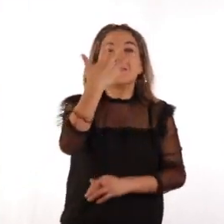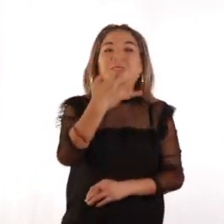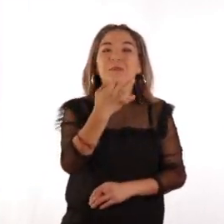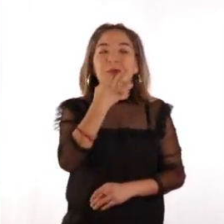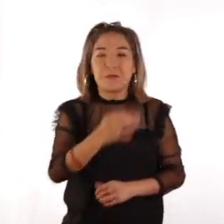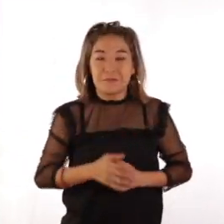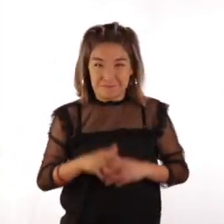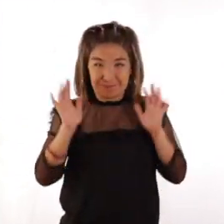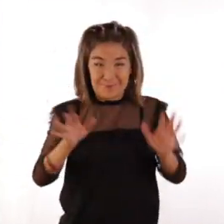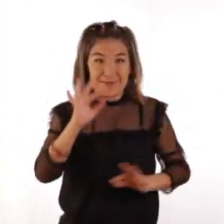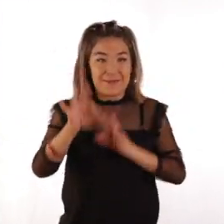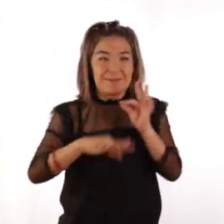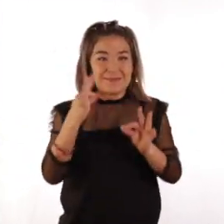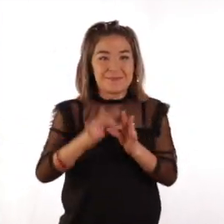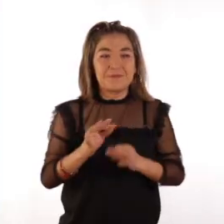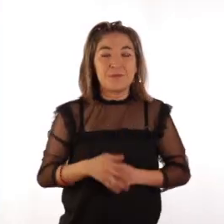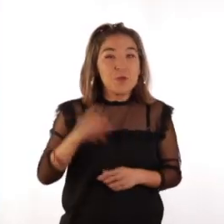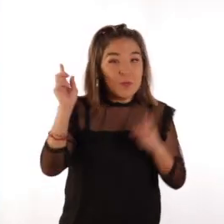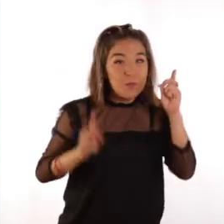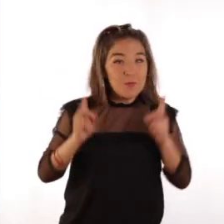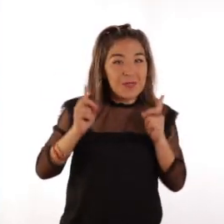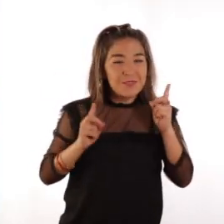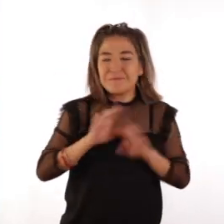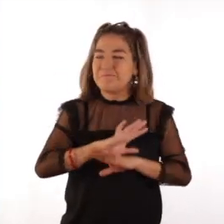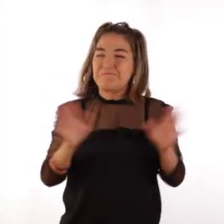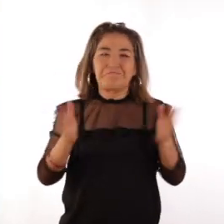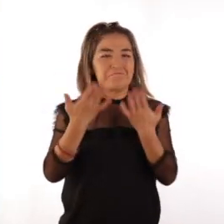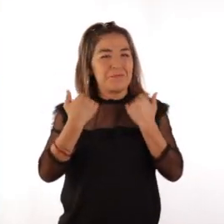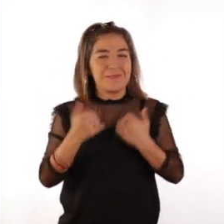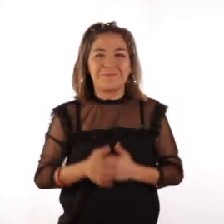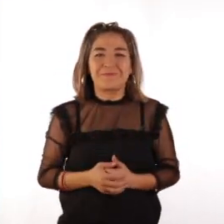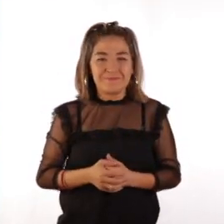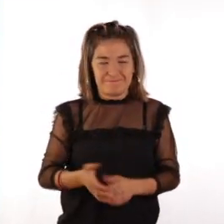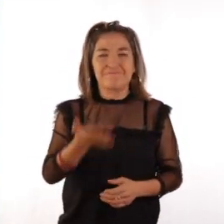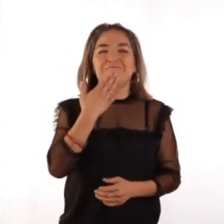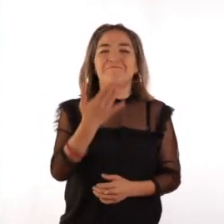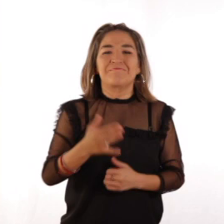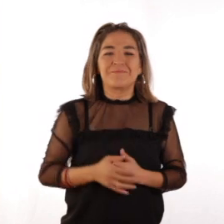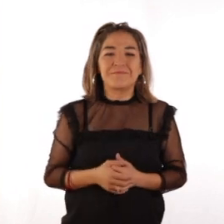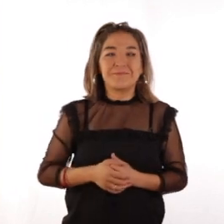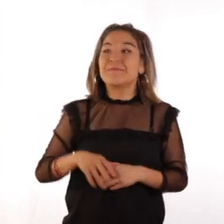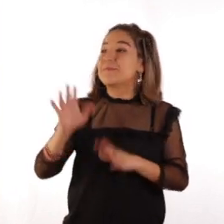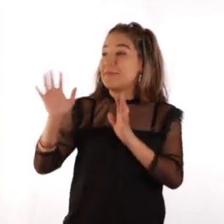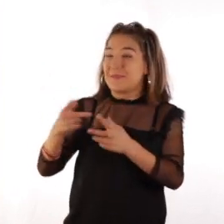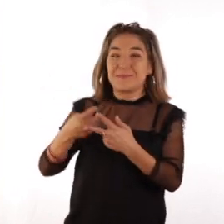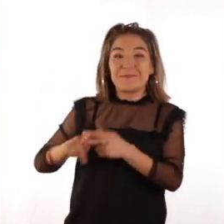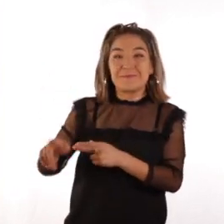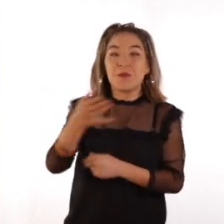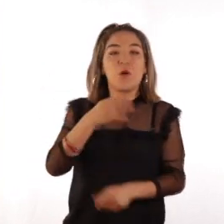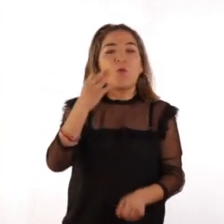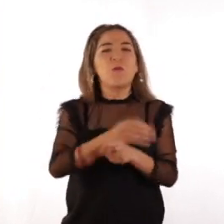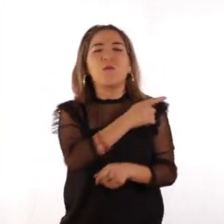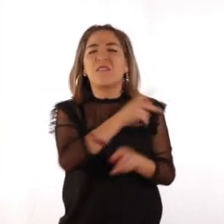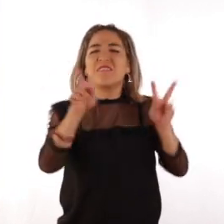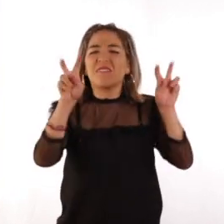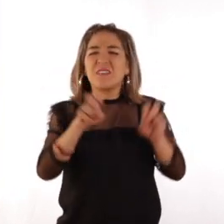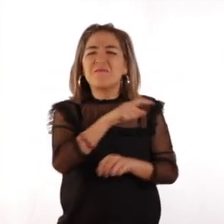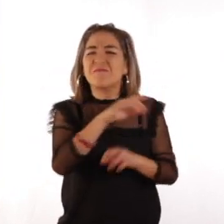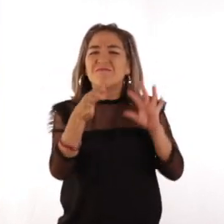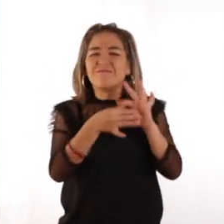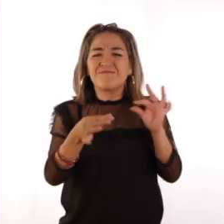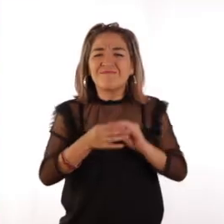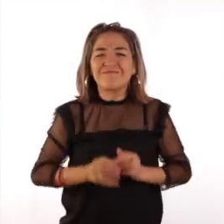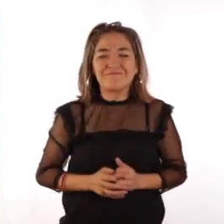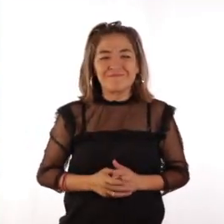un total de 5 minutos. ¿Estás lista? ¿Alguna duda? No, ninguna. Perfecto. ¿Producción? ¿Qué tema le tocará